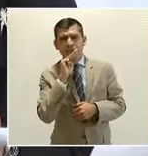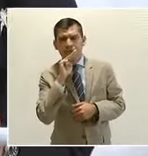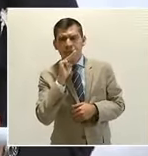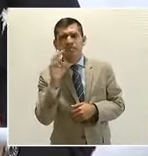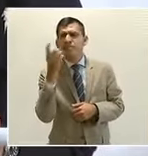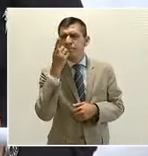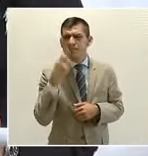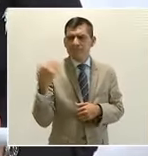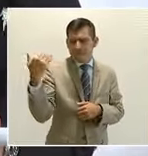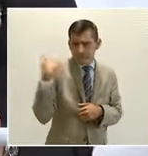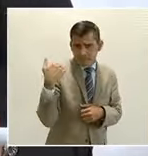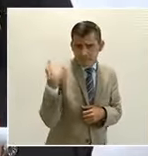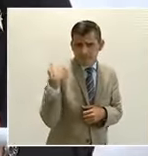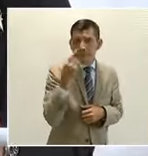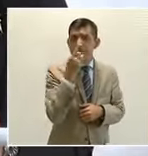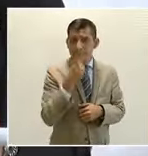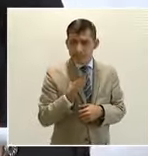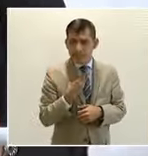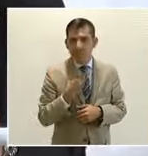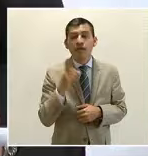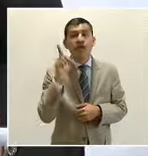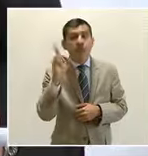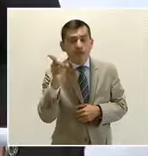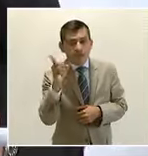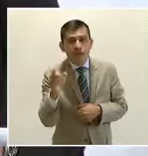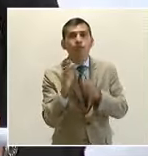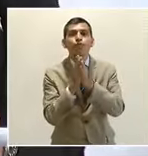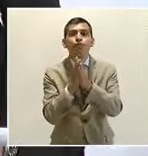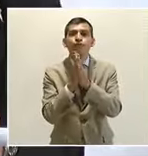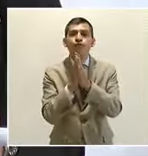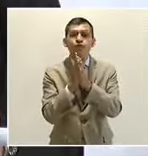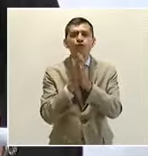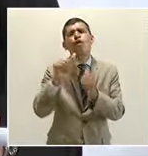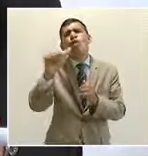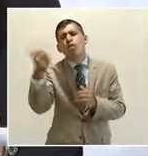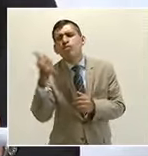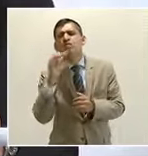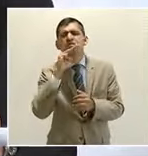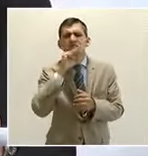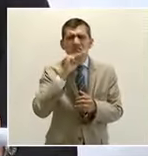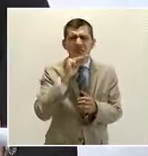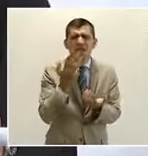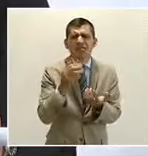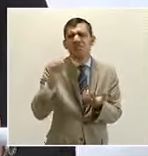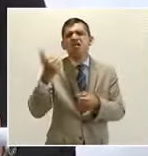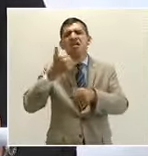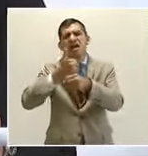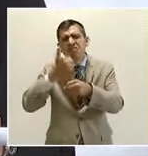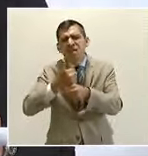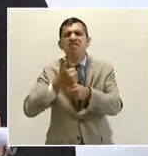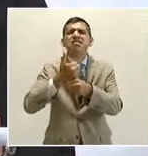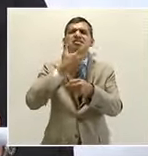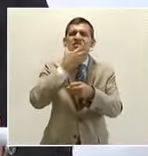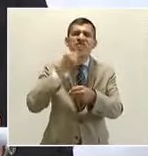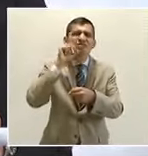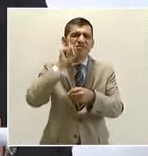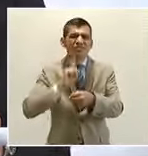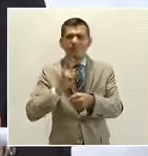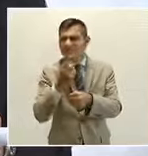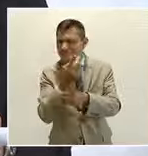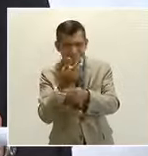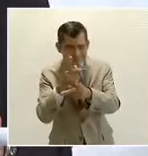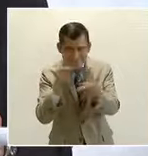ahora A ella le voy a encargar y a otras mamás y a las abuelas y a los abuelos que